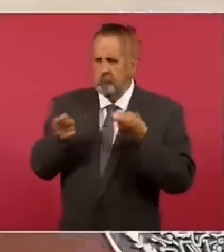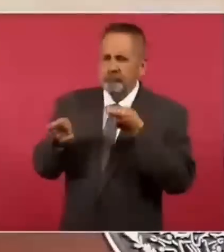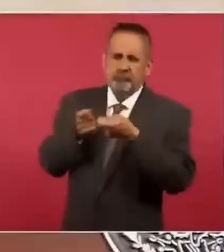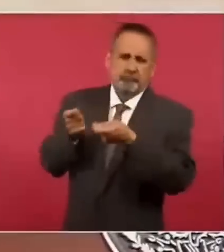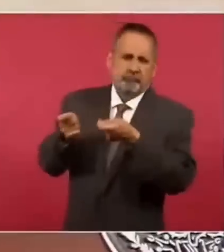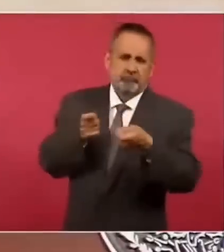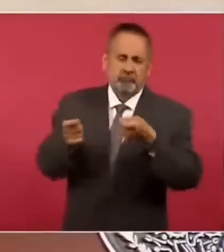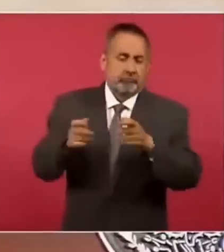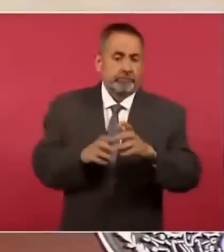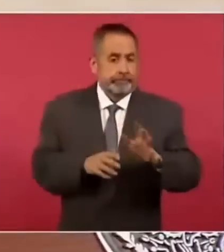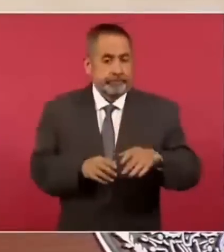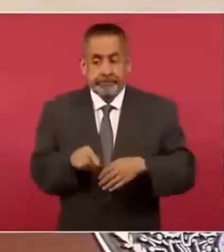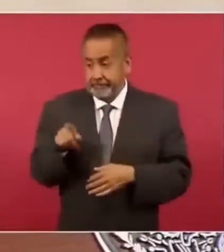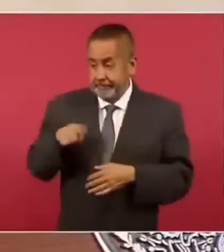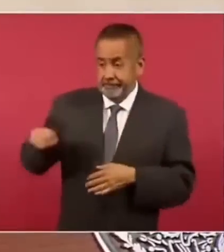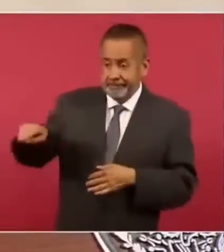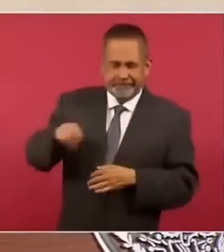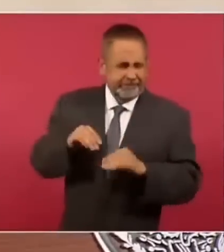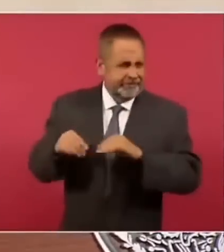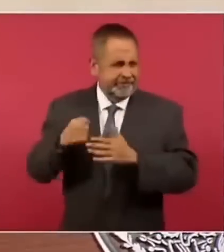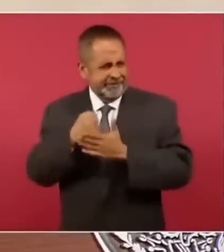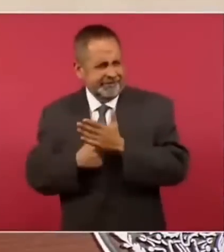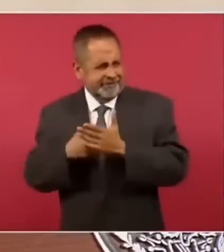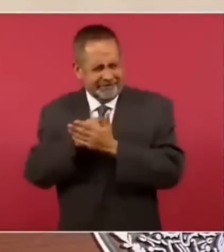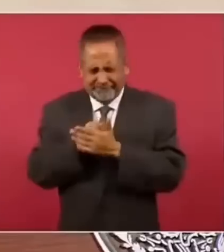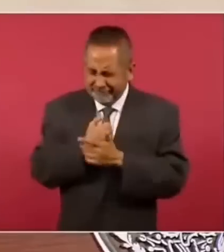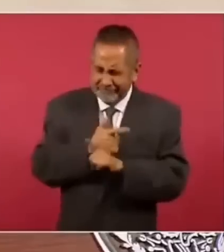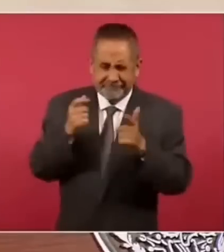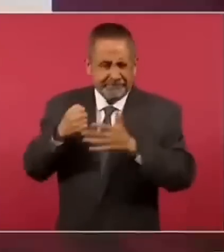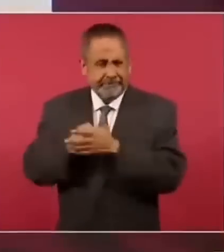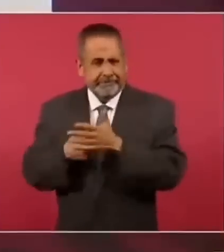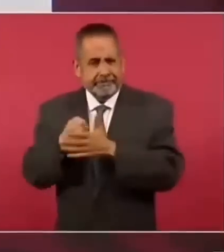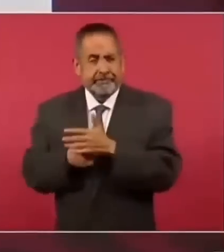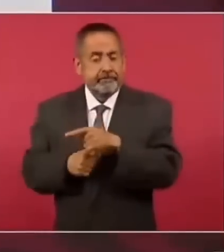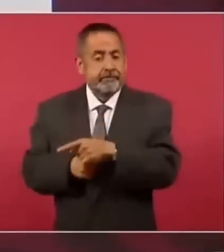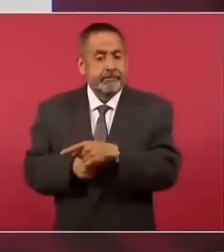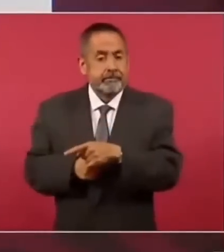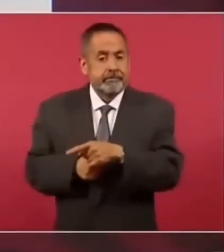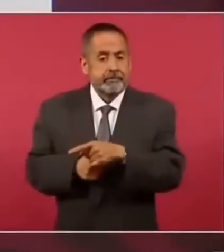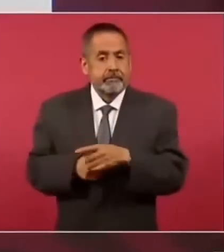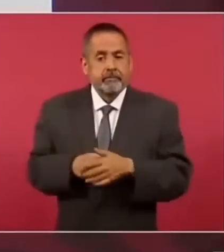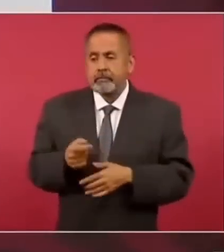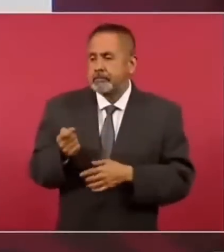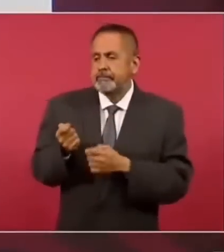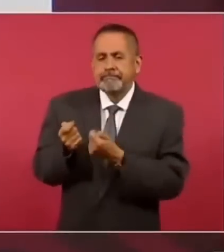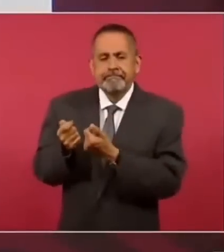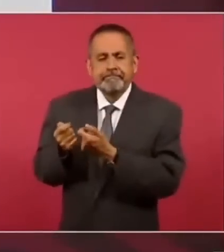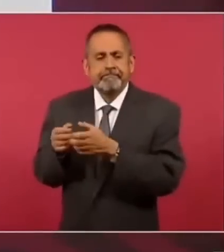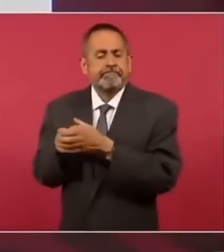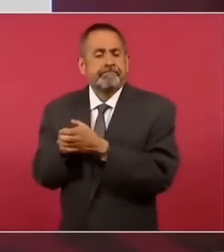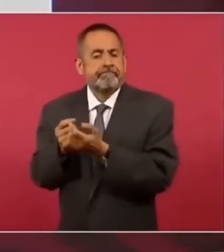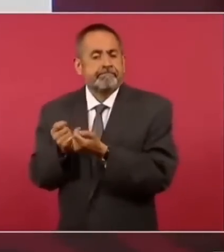Y el movimiento liberal estaba compuesto por una minoría.